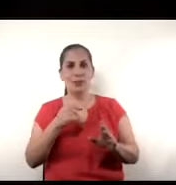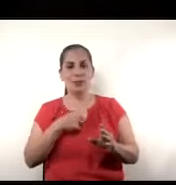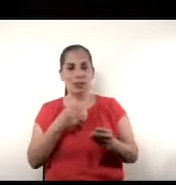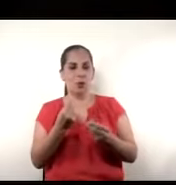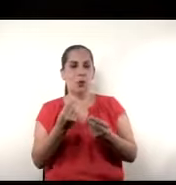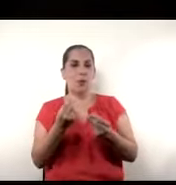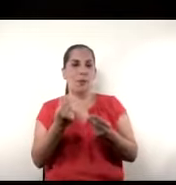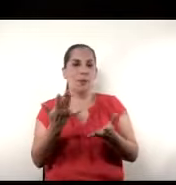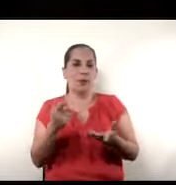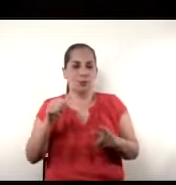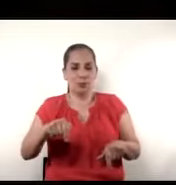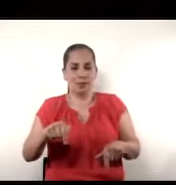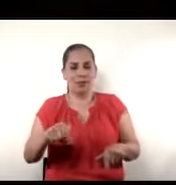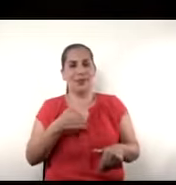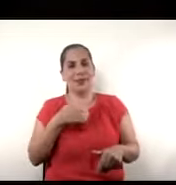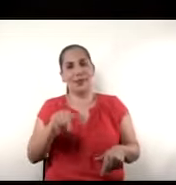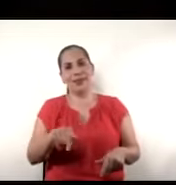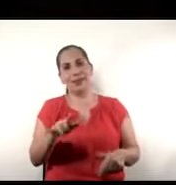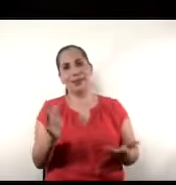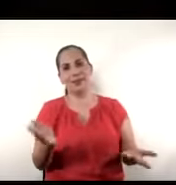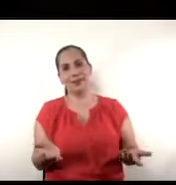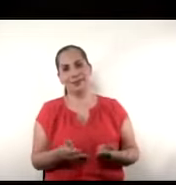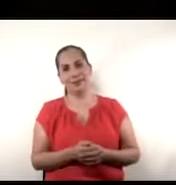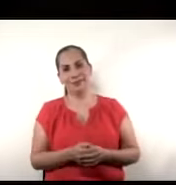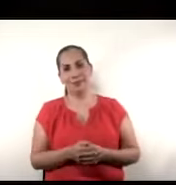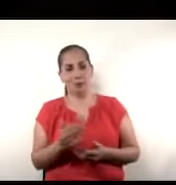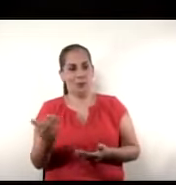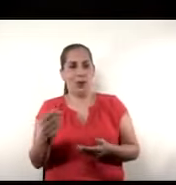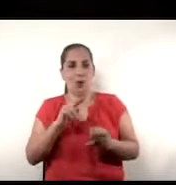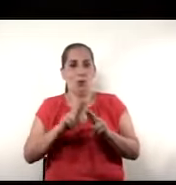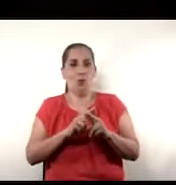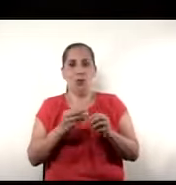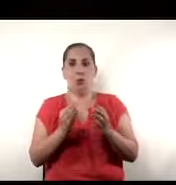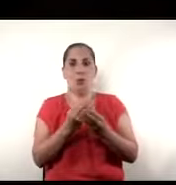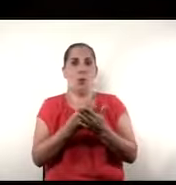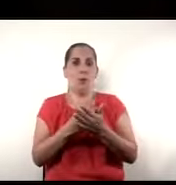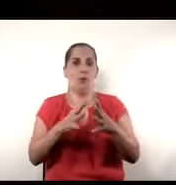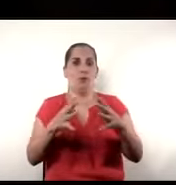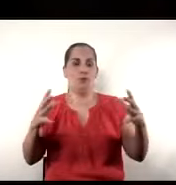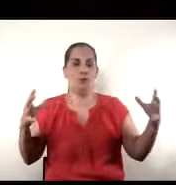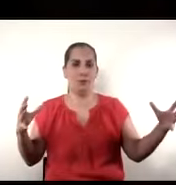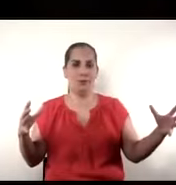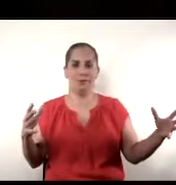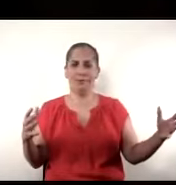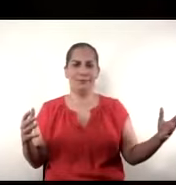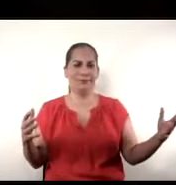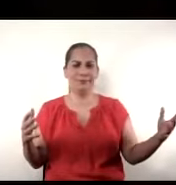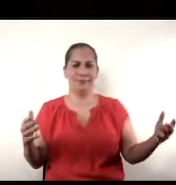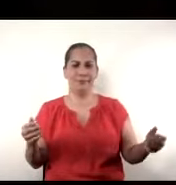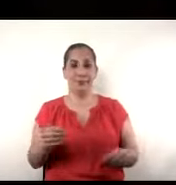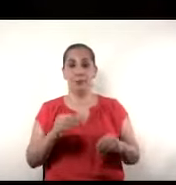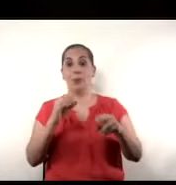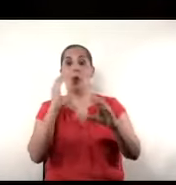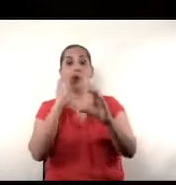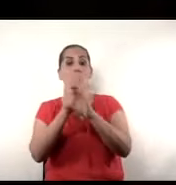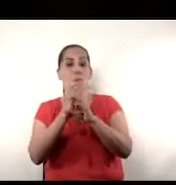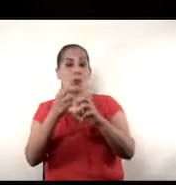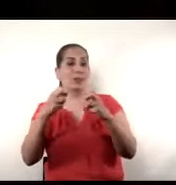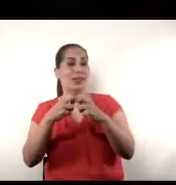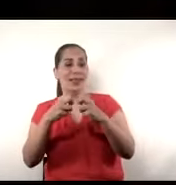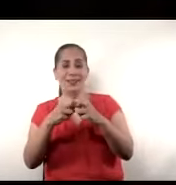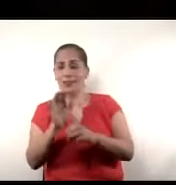precios para convertirse en artículos de consumo masivo, ¿verdad? Y los buses eléctricos tampoco